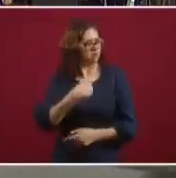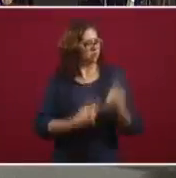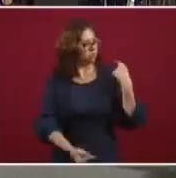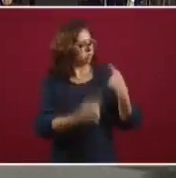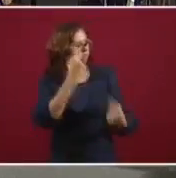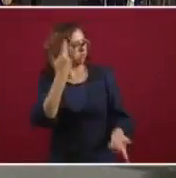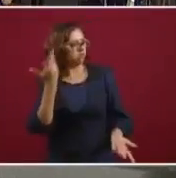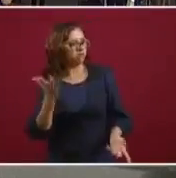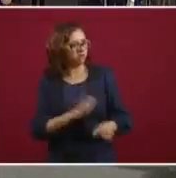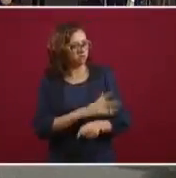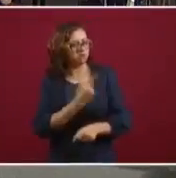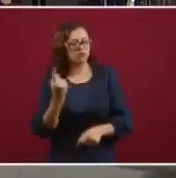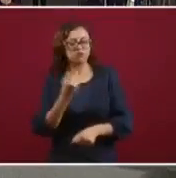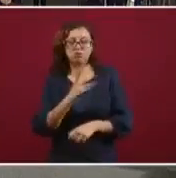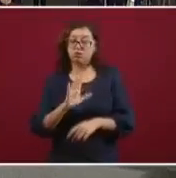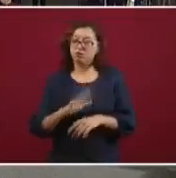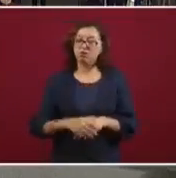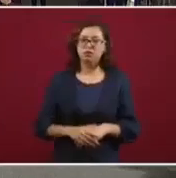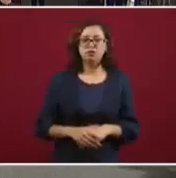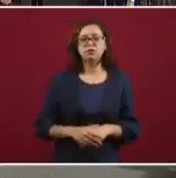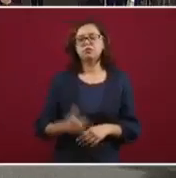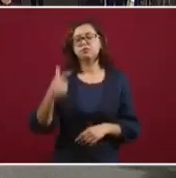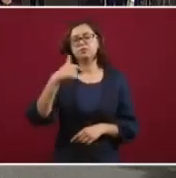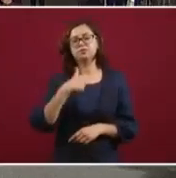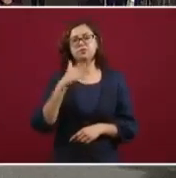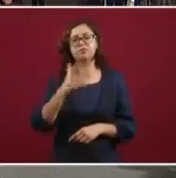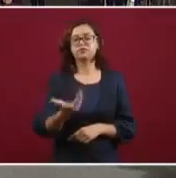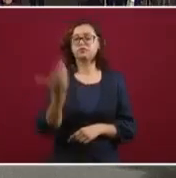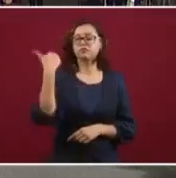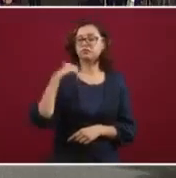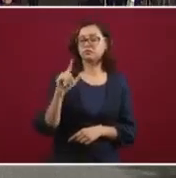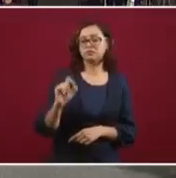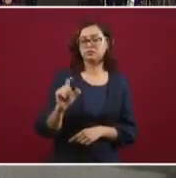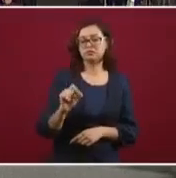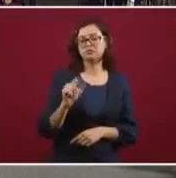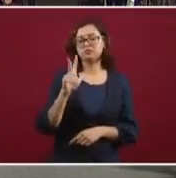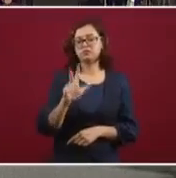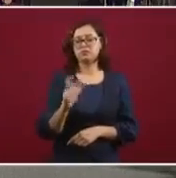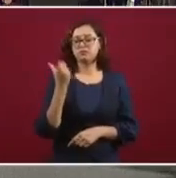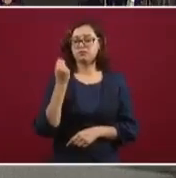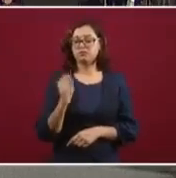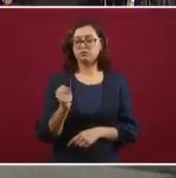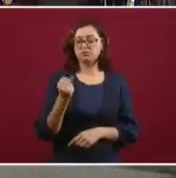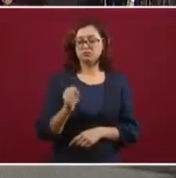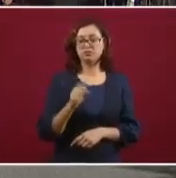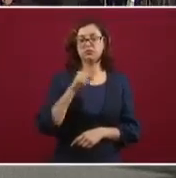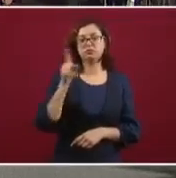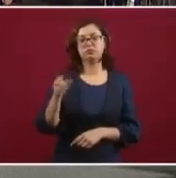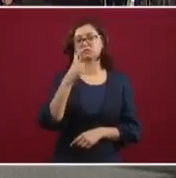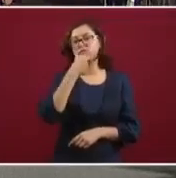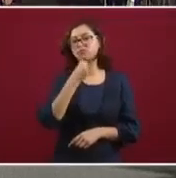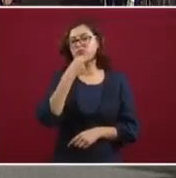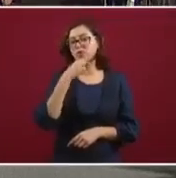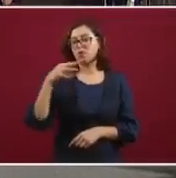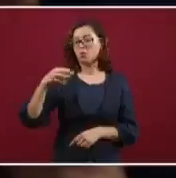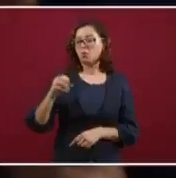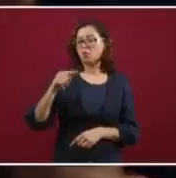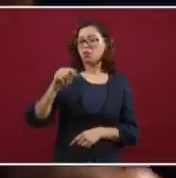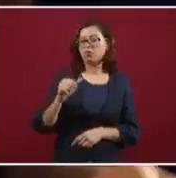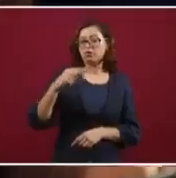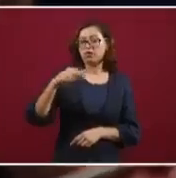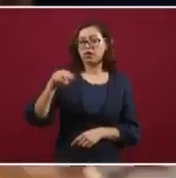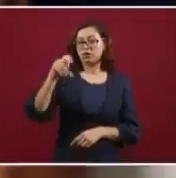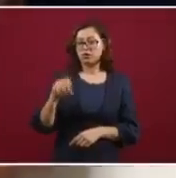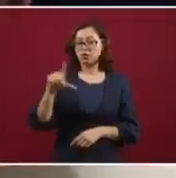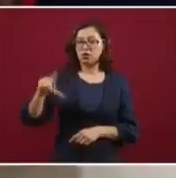Adelante. Presidente, el pasado 28 de septiembre, Manuel Cota Montaño, que actualmente es un funcionario del gobierno